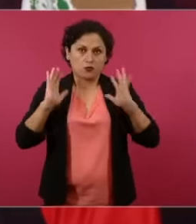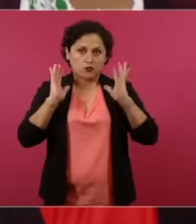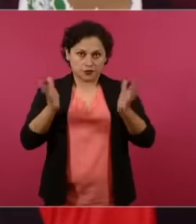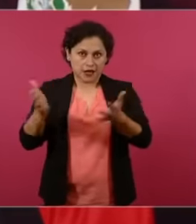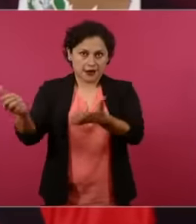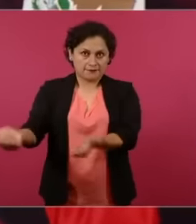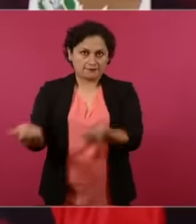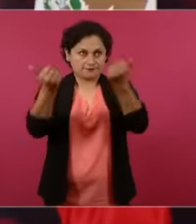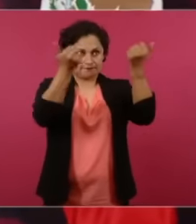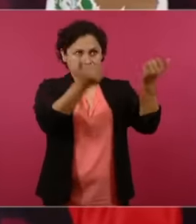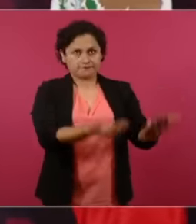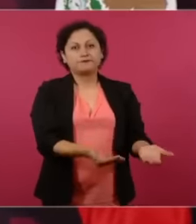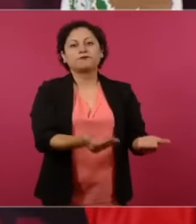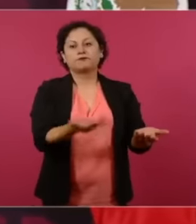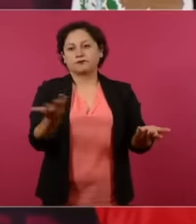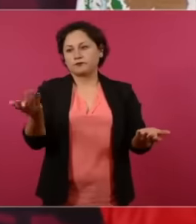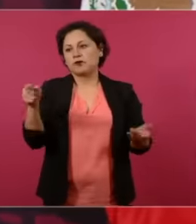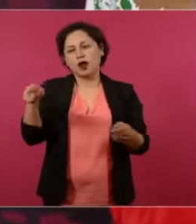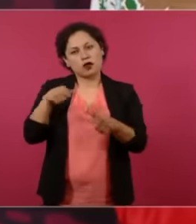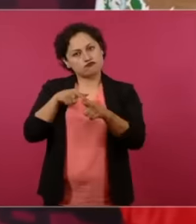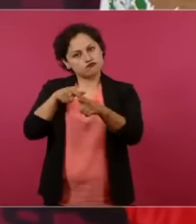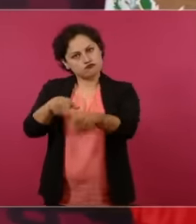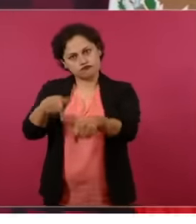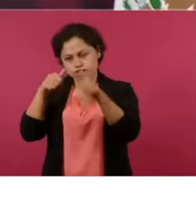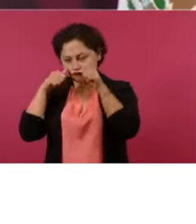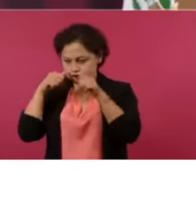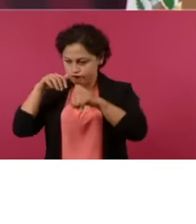y se sigue trabajando.